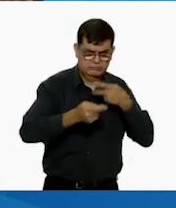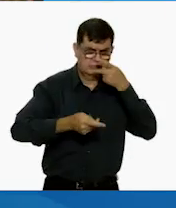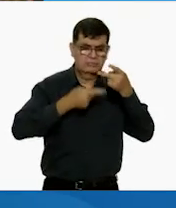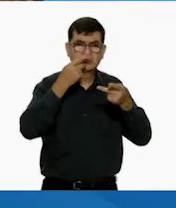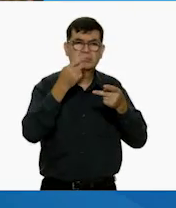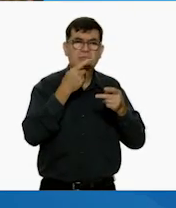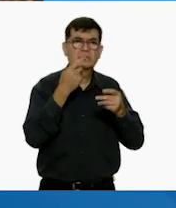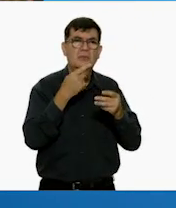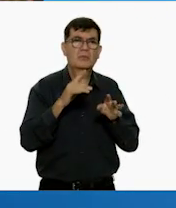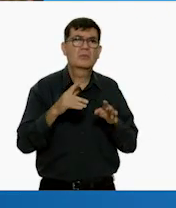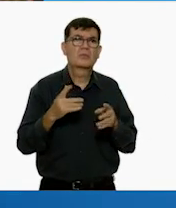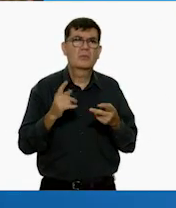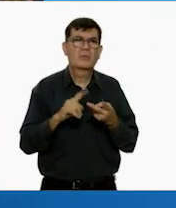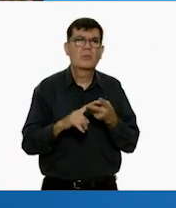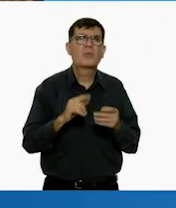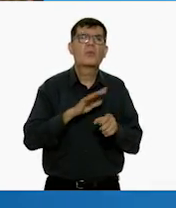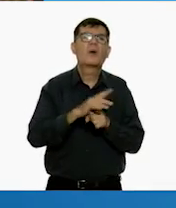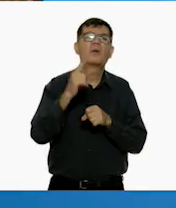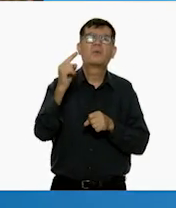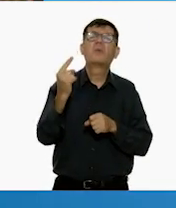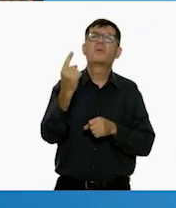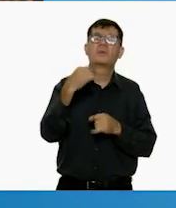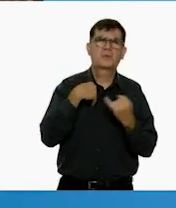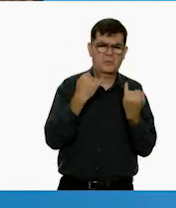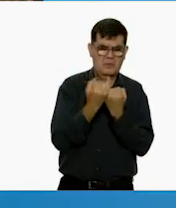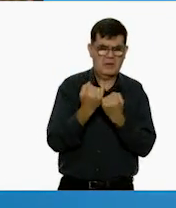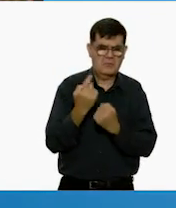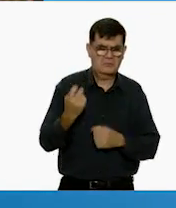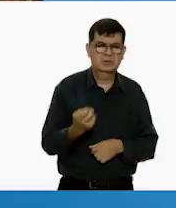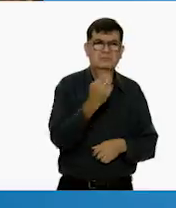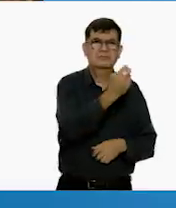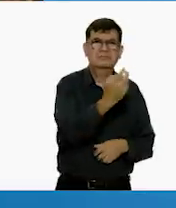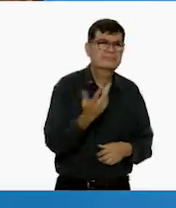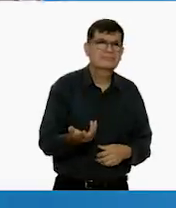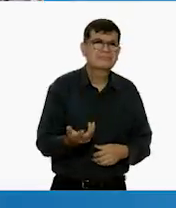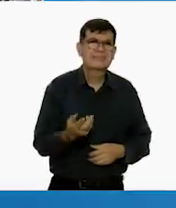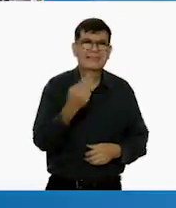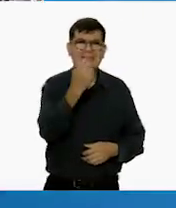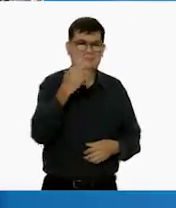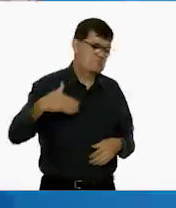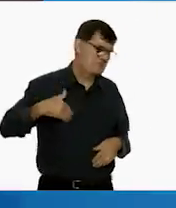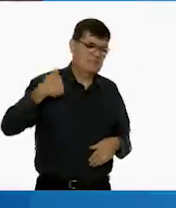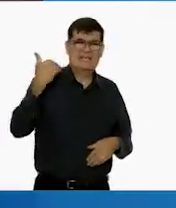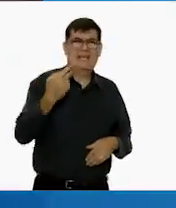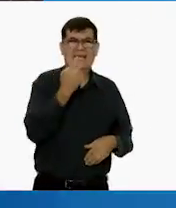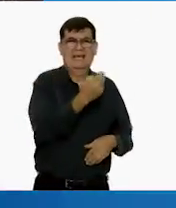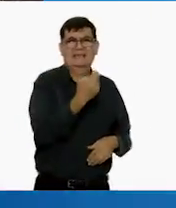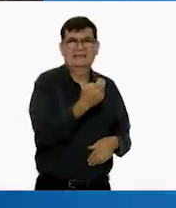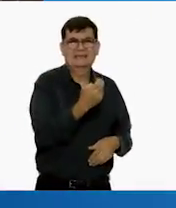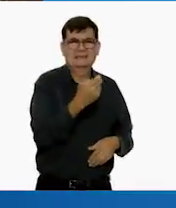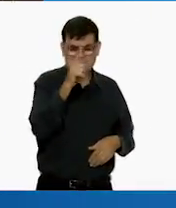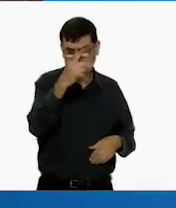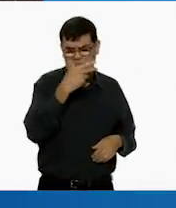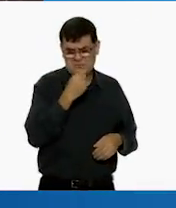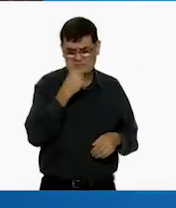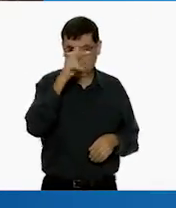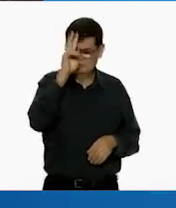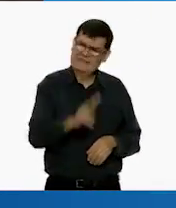otro gobernante hemos tenido como ese? Es un milagro, es un hombre excepcional,